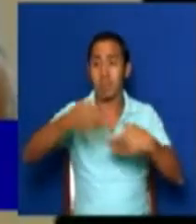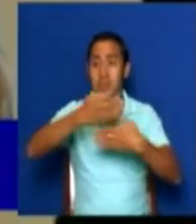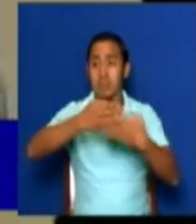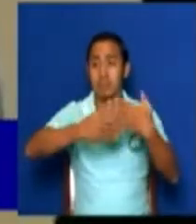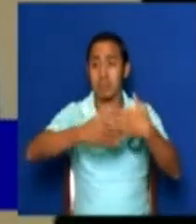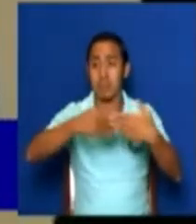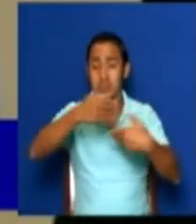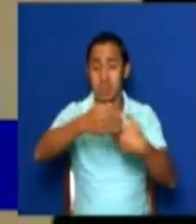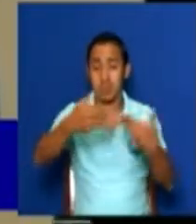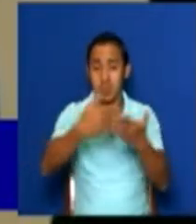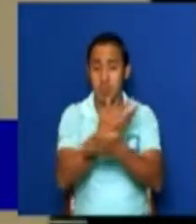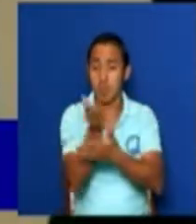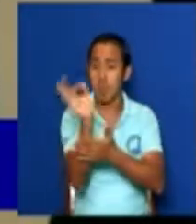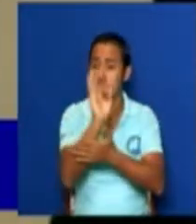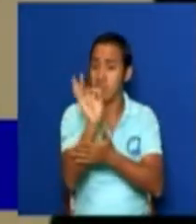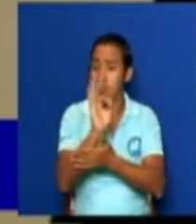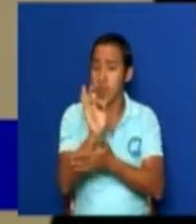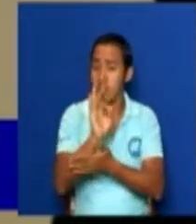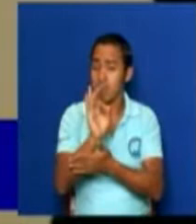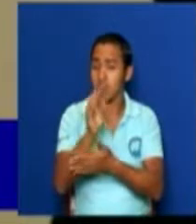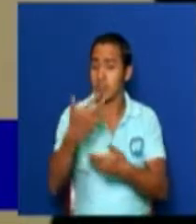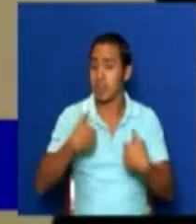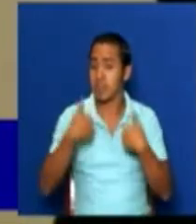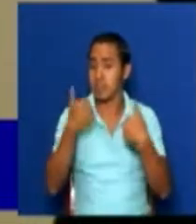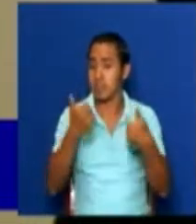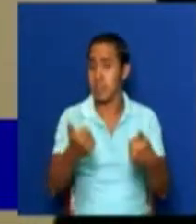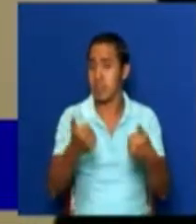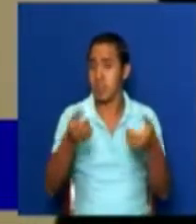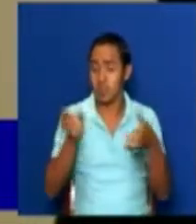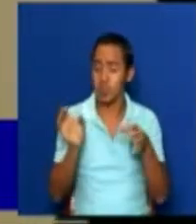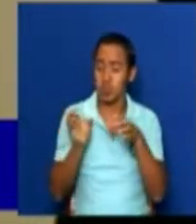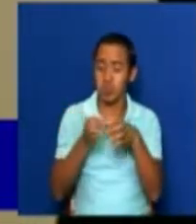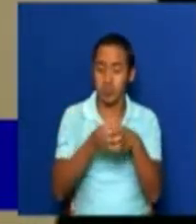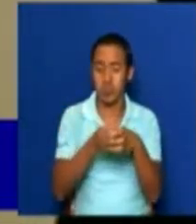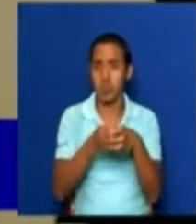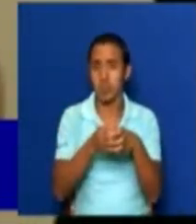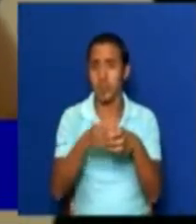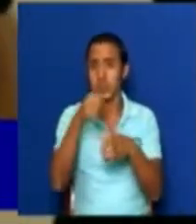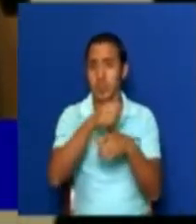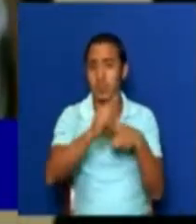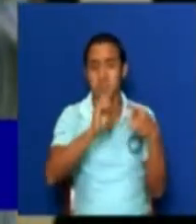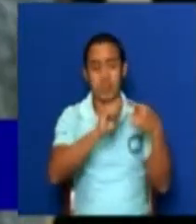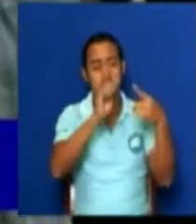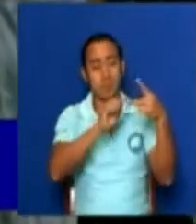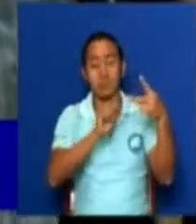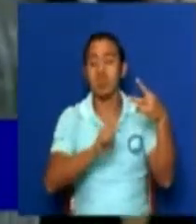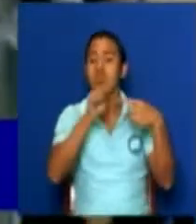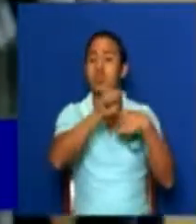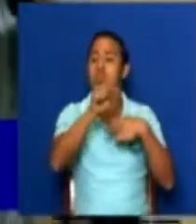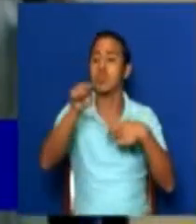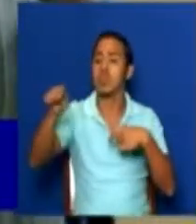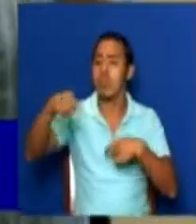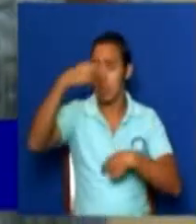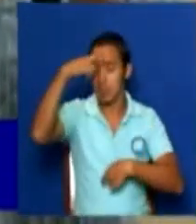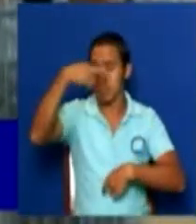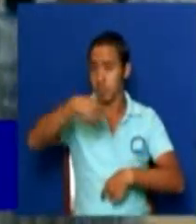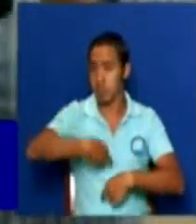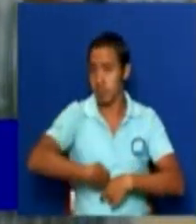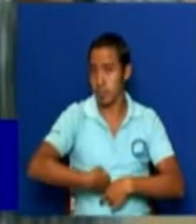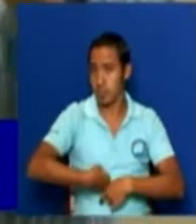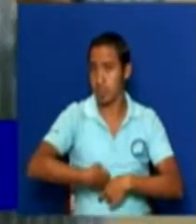de salud, estamos construyendo un modelo de salud comunitario donde cada uno de nosotros tiene una